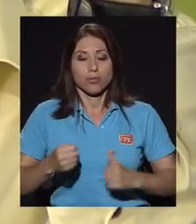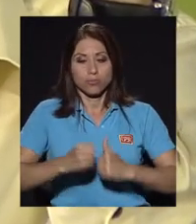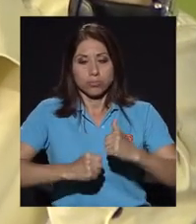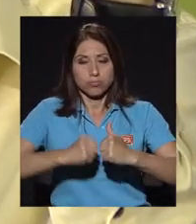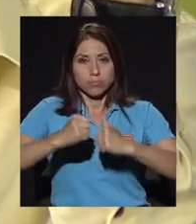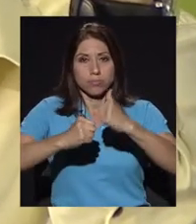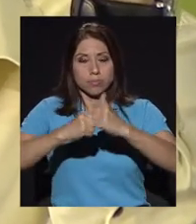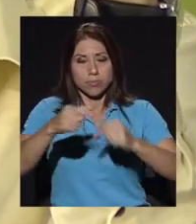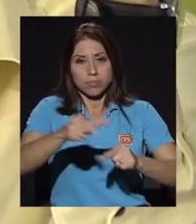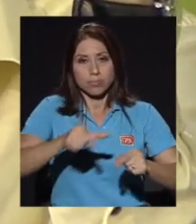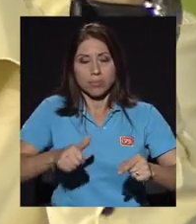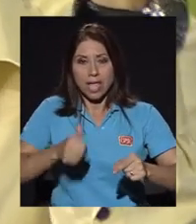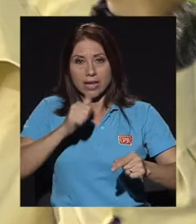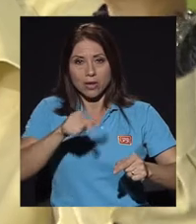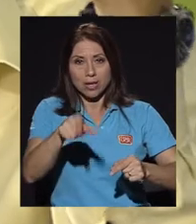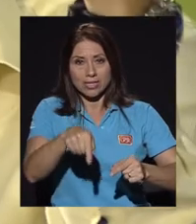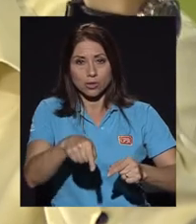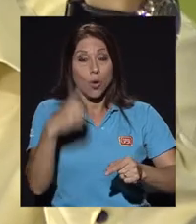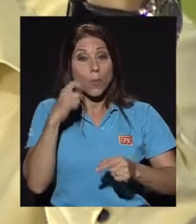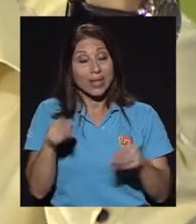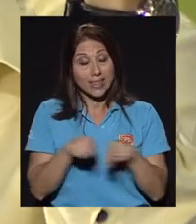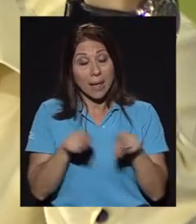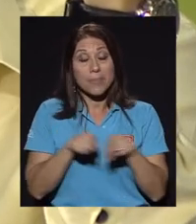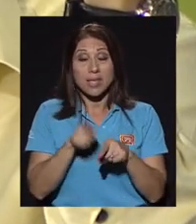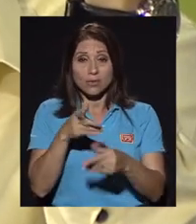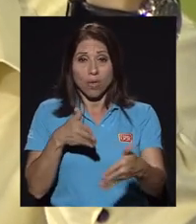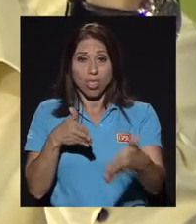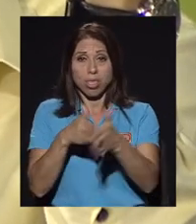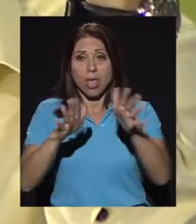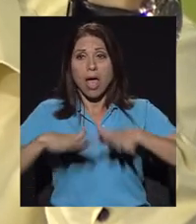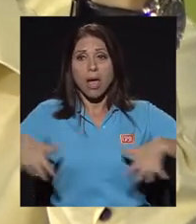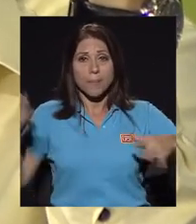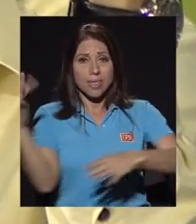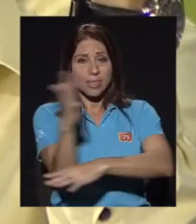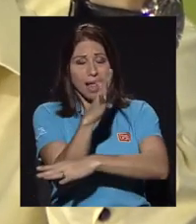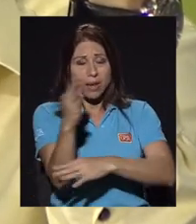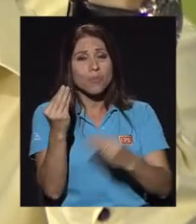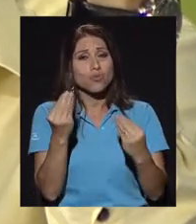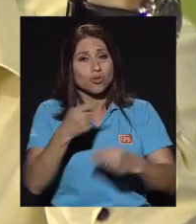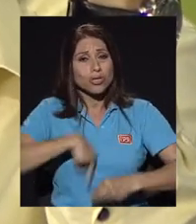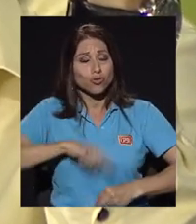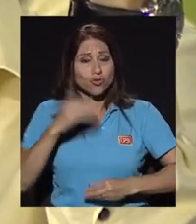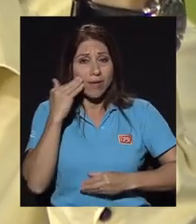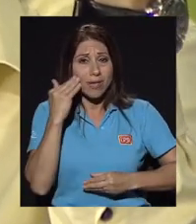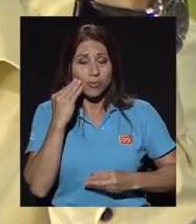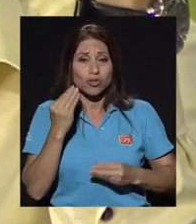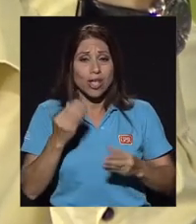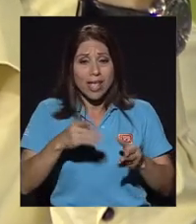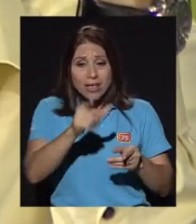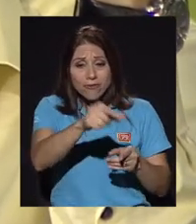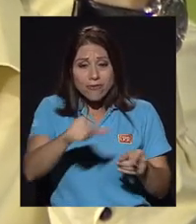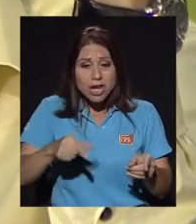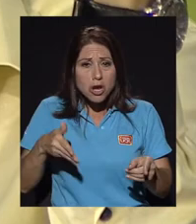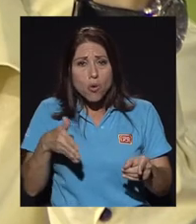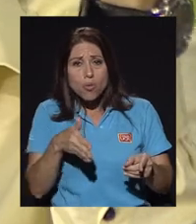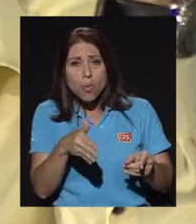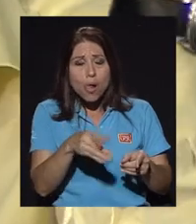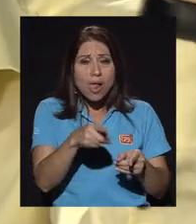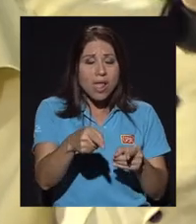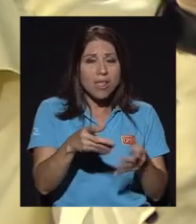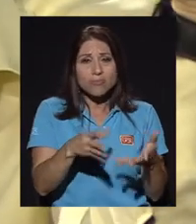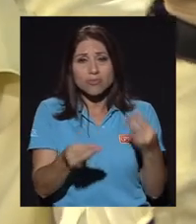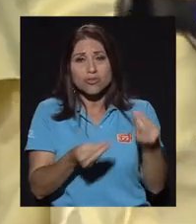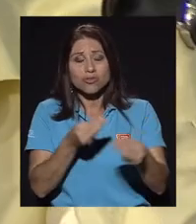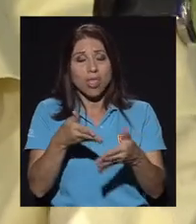hidroeléctricos. Porque también tiene un costo ambiental, ¿verdad?, que muchos lo conocemos, muchas especies que se ven afectadas,